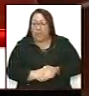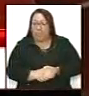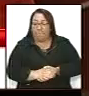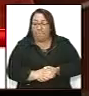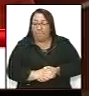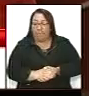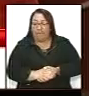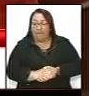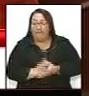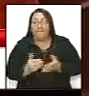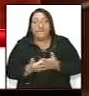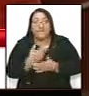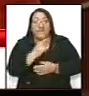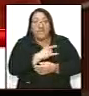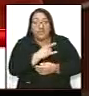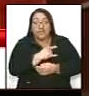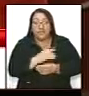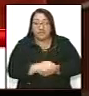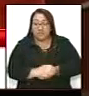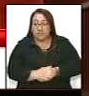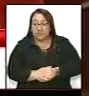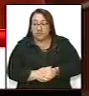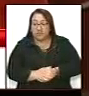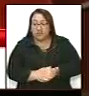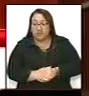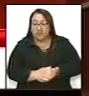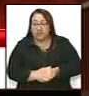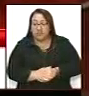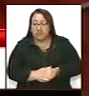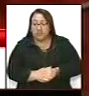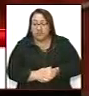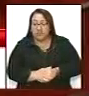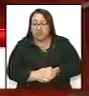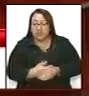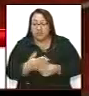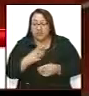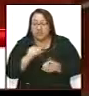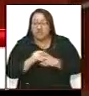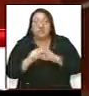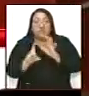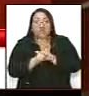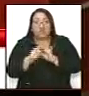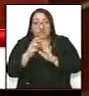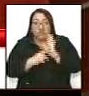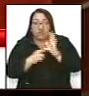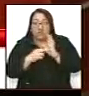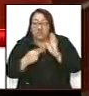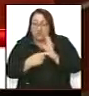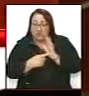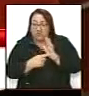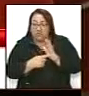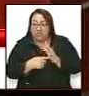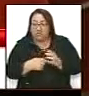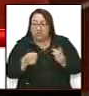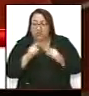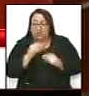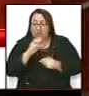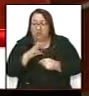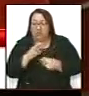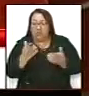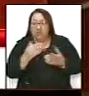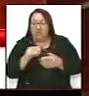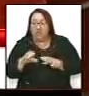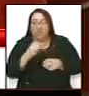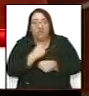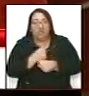creara una nueva universidad en la Amazonía, pero ya fue en la ley y la reglamentación de esta cuando determinan dónde